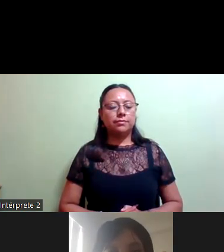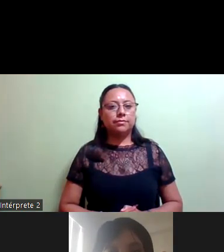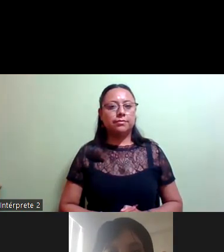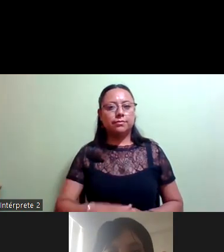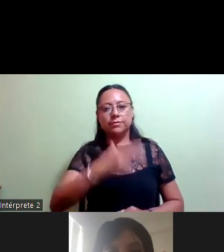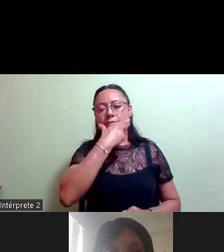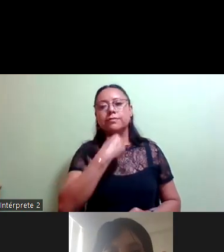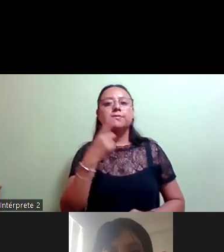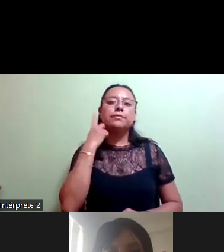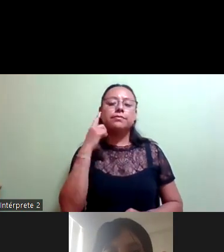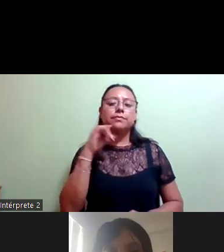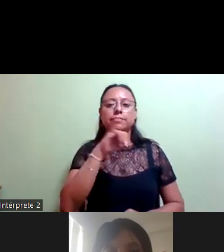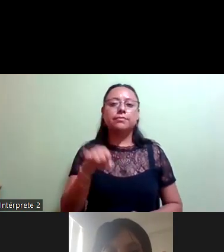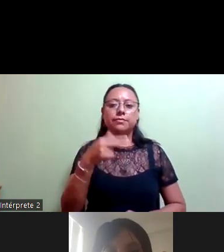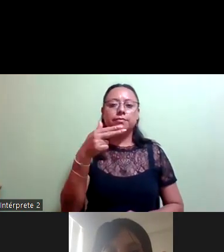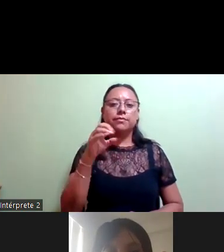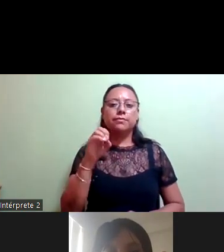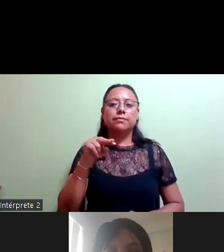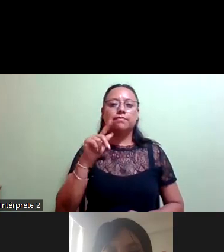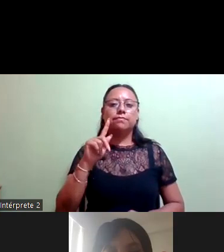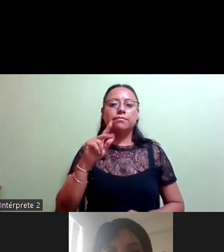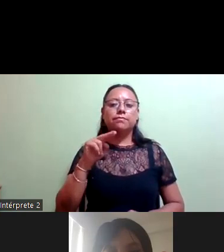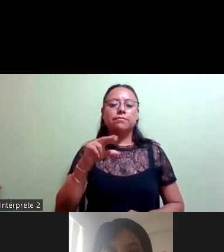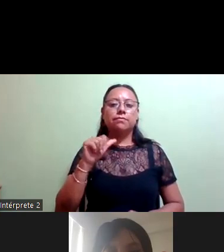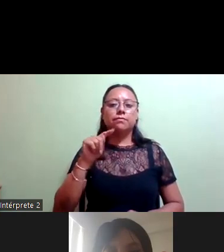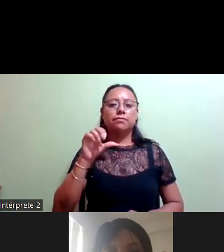Diputado Jonathan Colmenares Rentería.